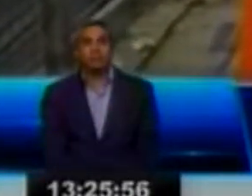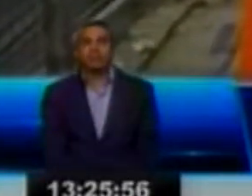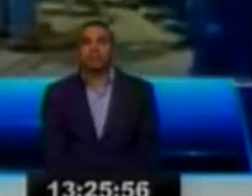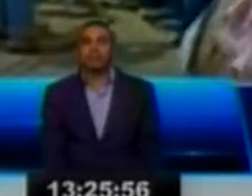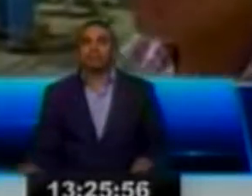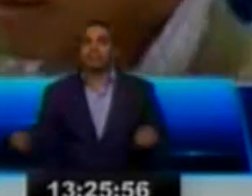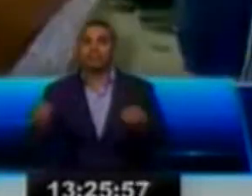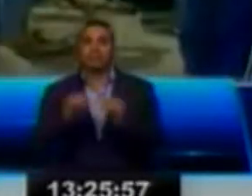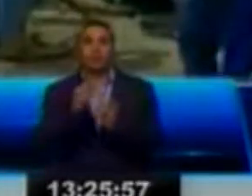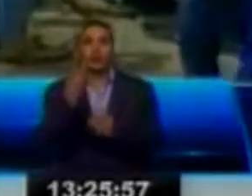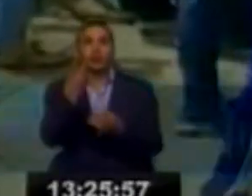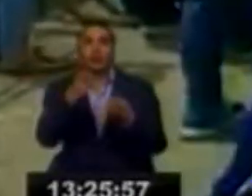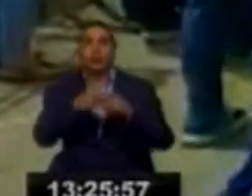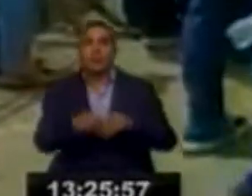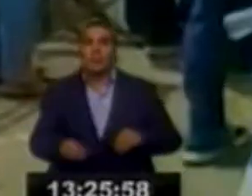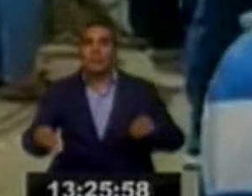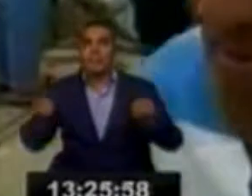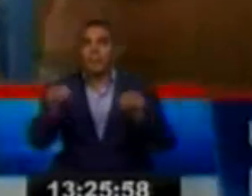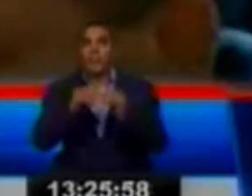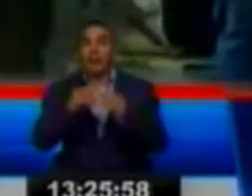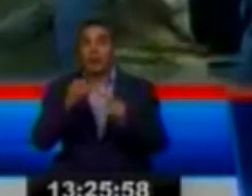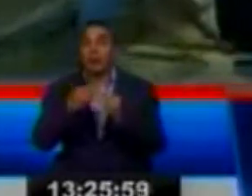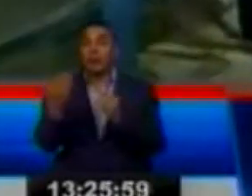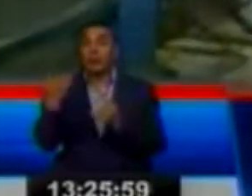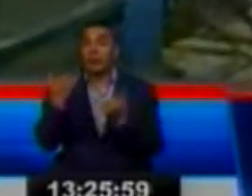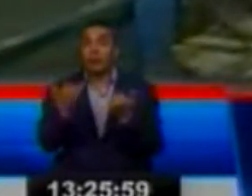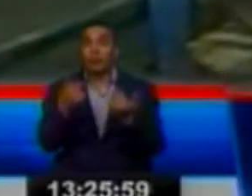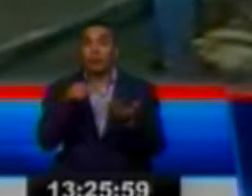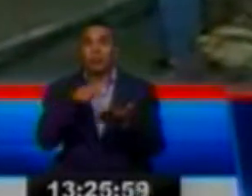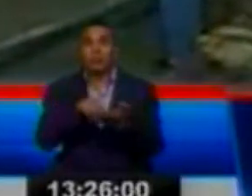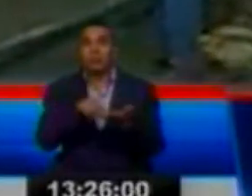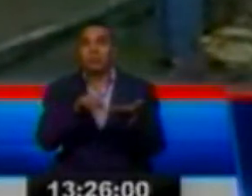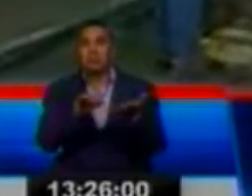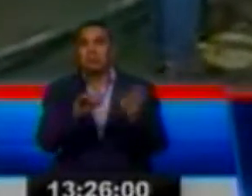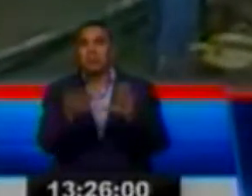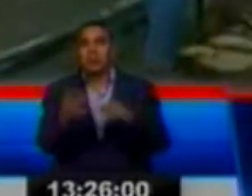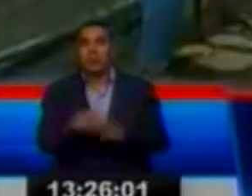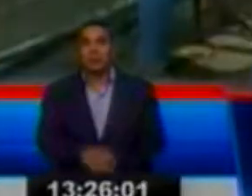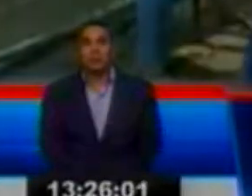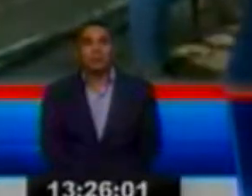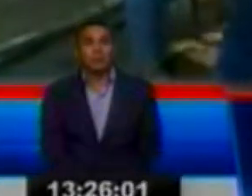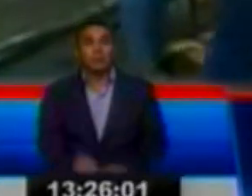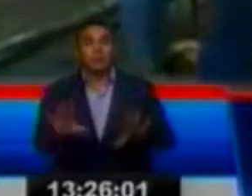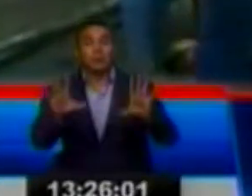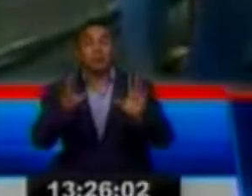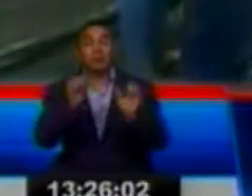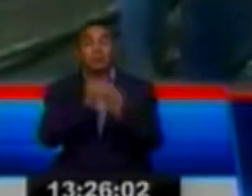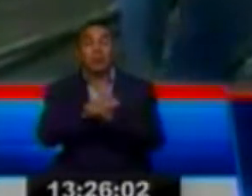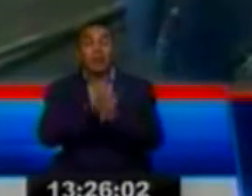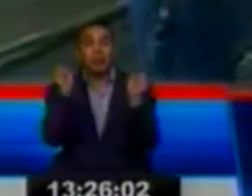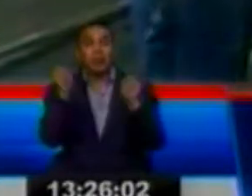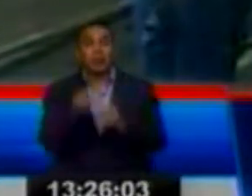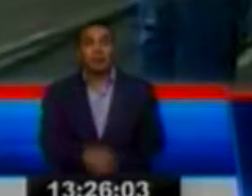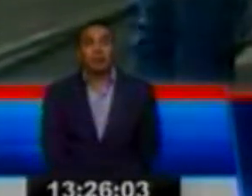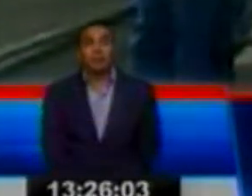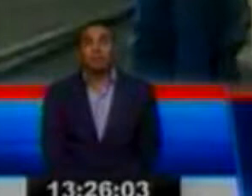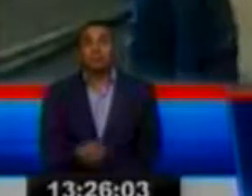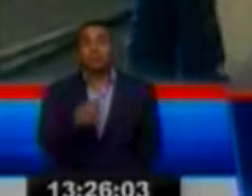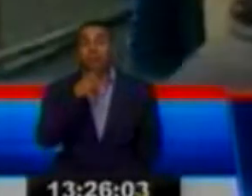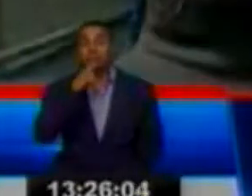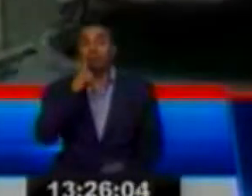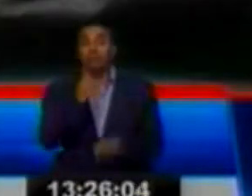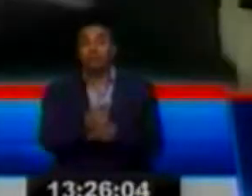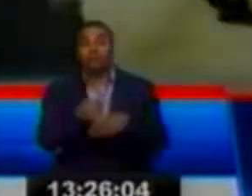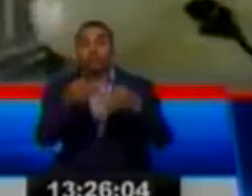registrado dos hechos violentos. El último fue hoy aproximadamente a las 10 de la mañana. Se ha confirmado hasta